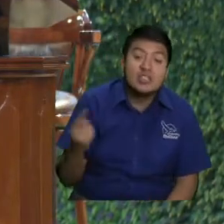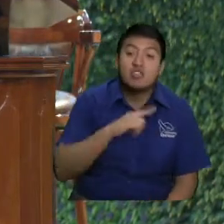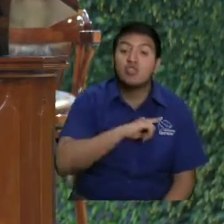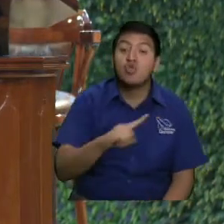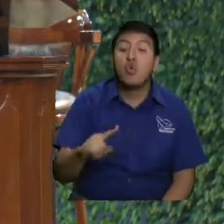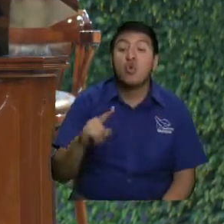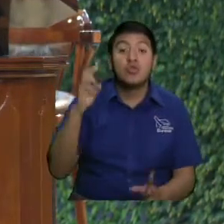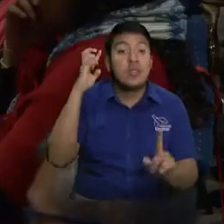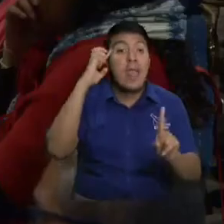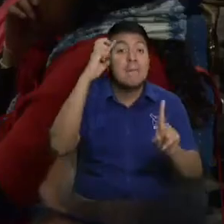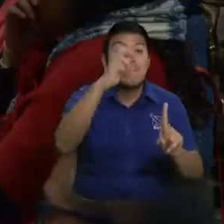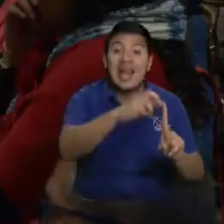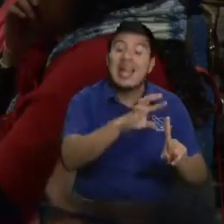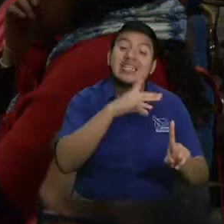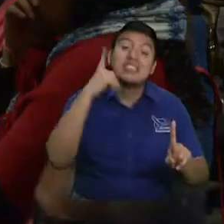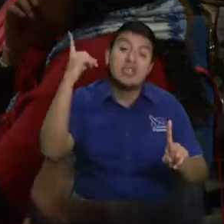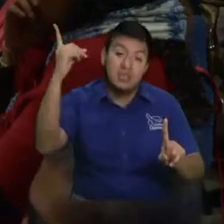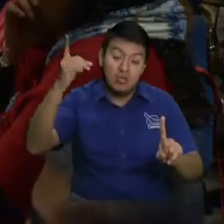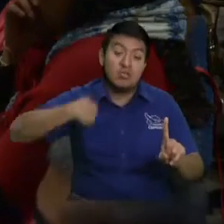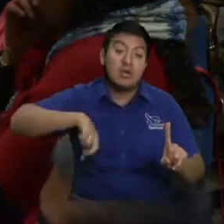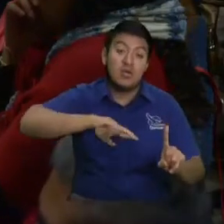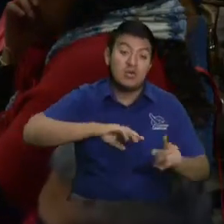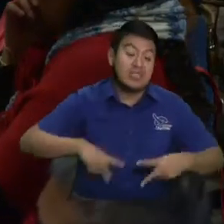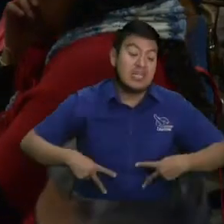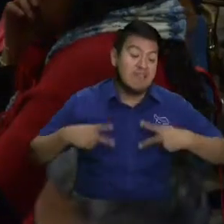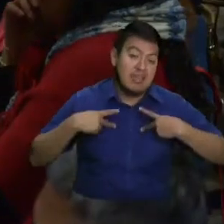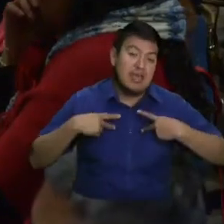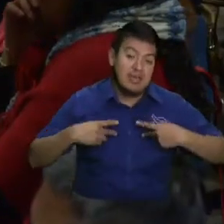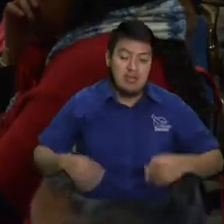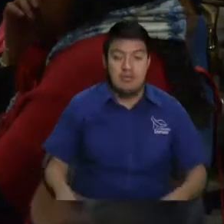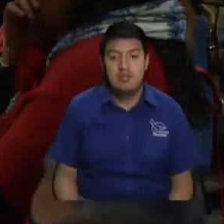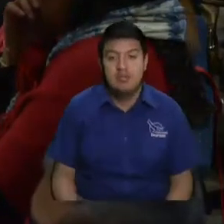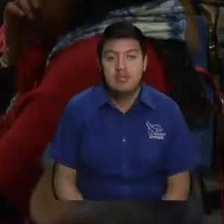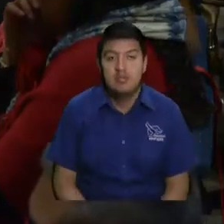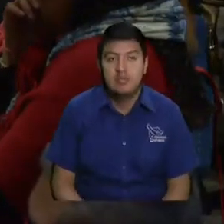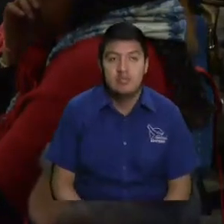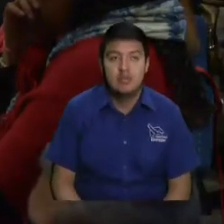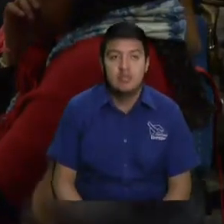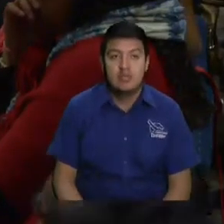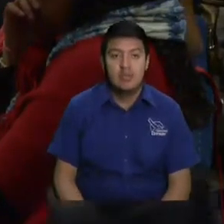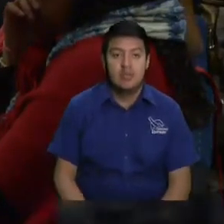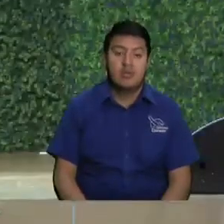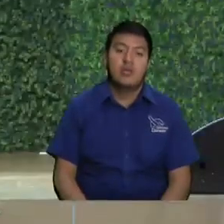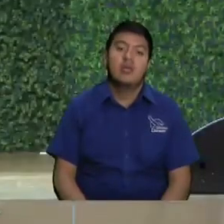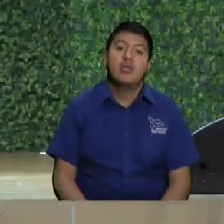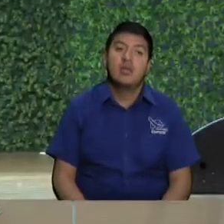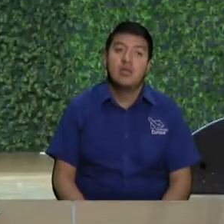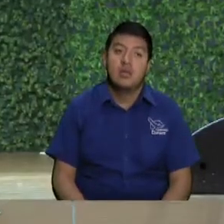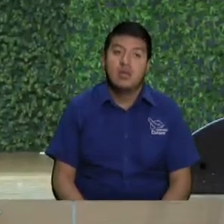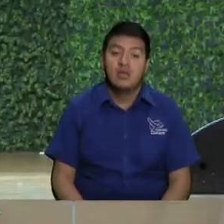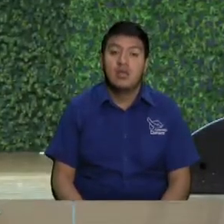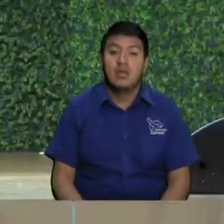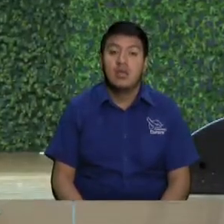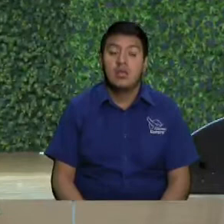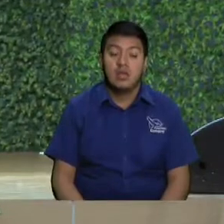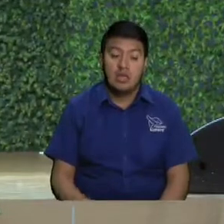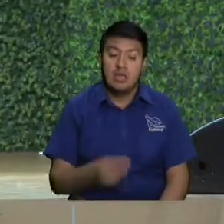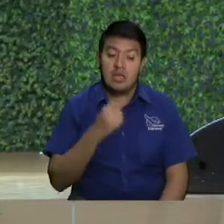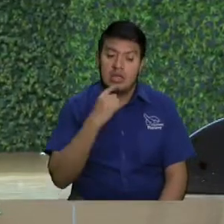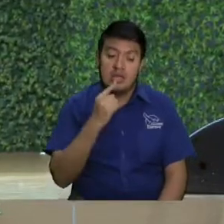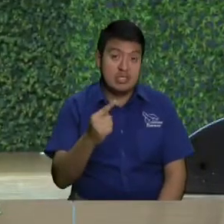ciego y mendigando, él no entendía. Y el Señor dijo, este nació